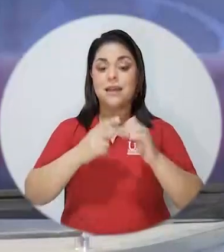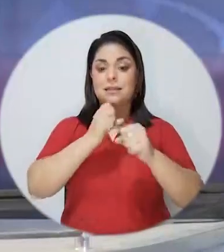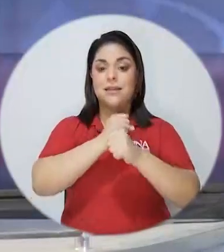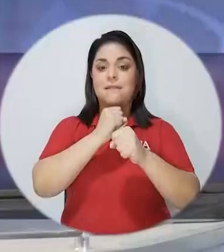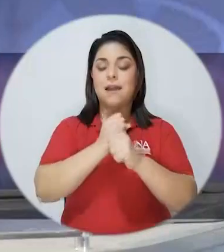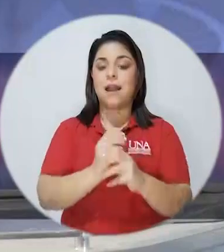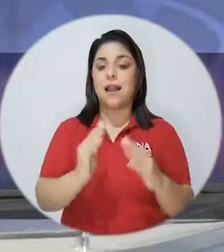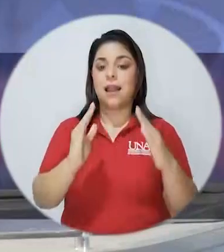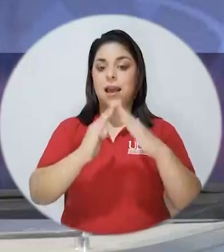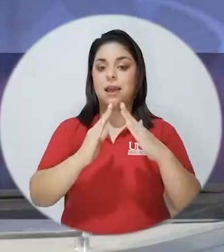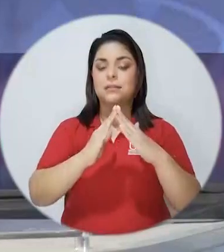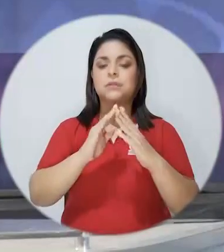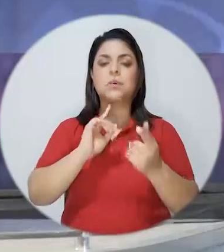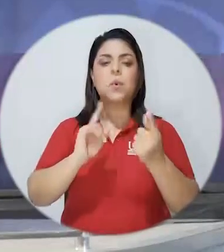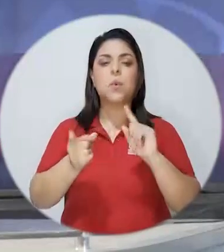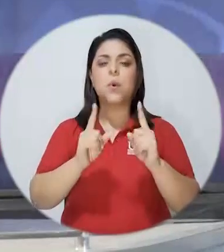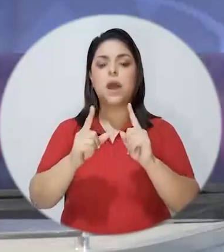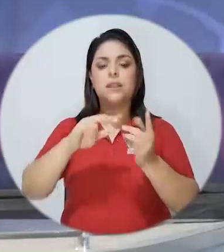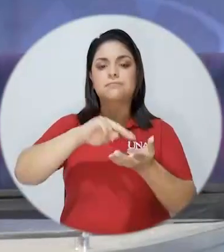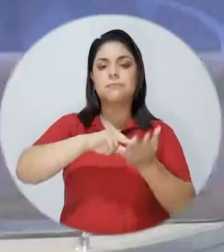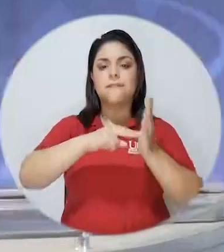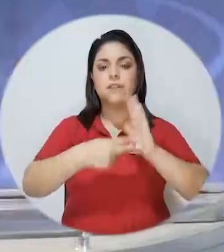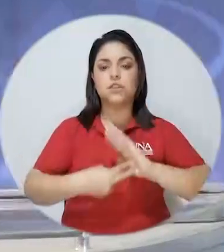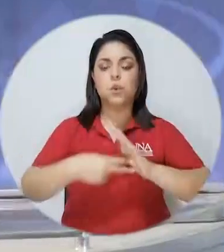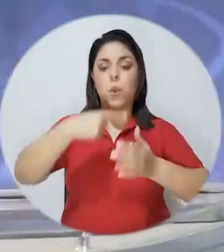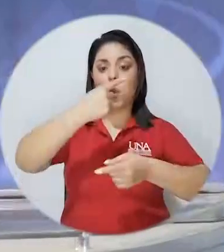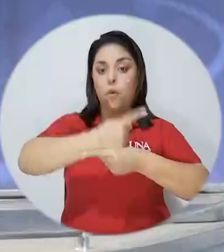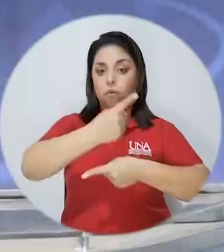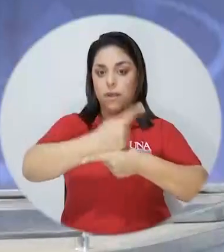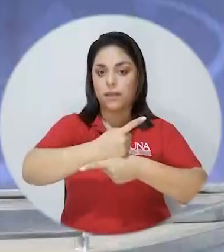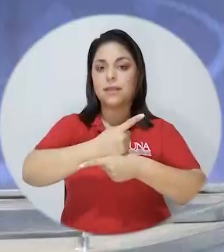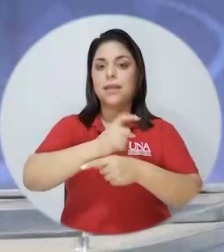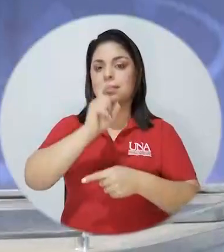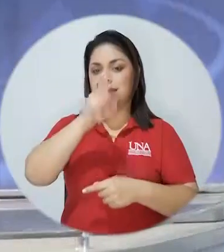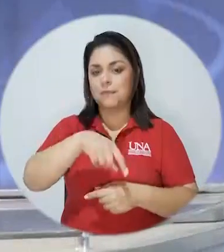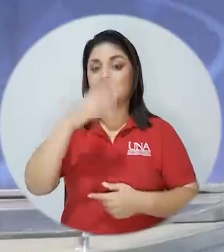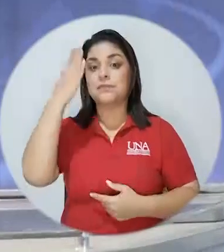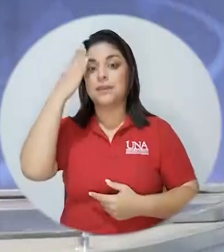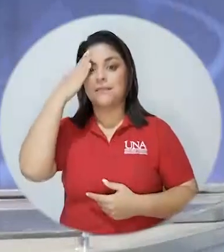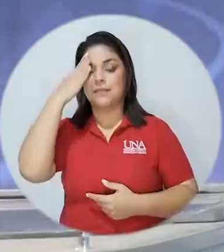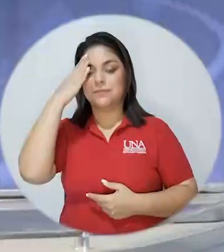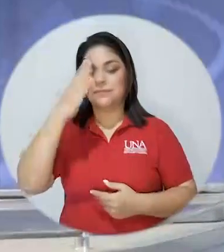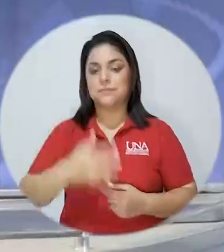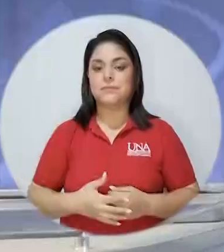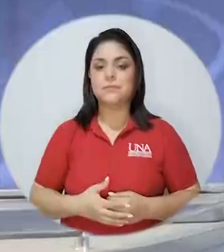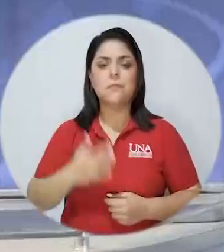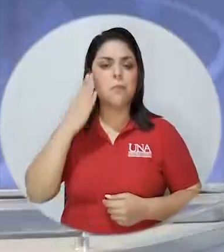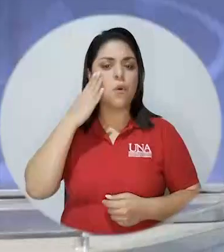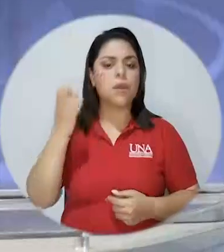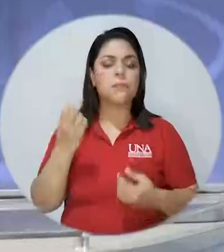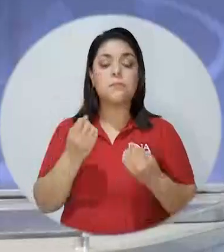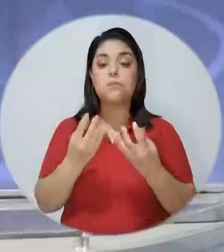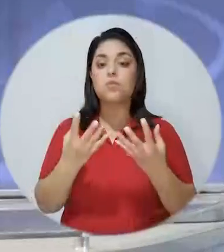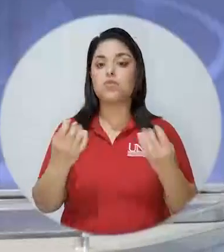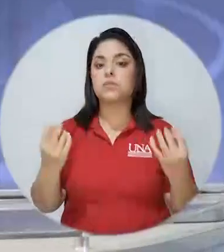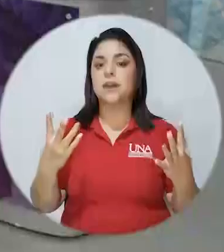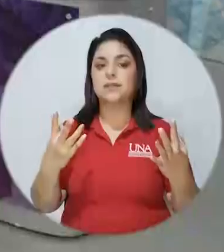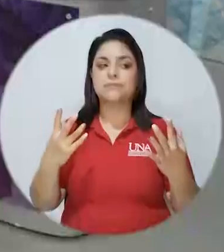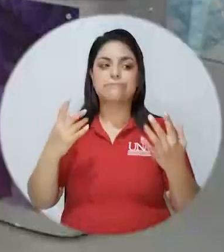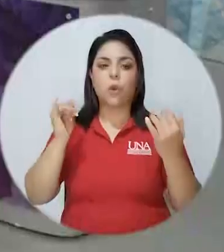es la definición correcta que deberíamos tener en mente? Porque hay